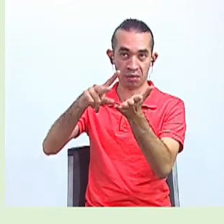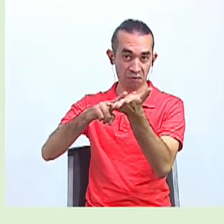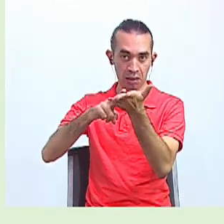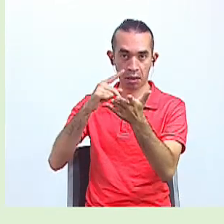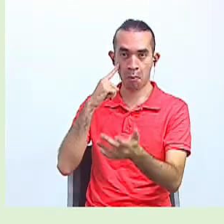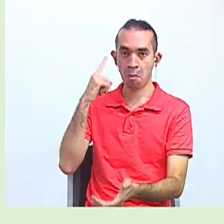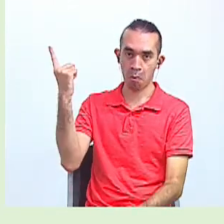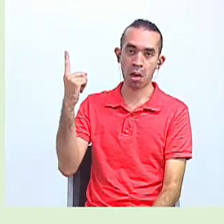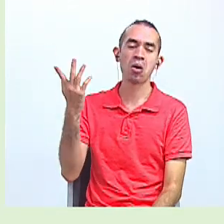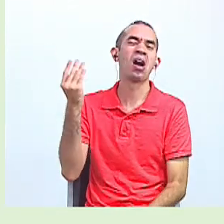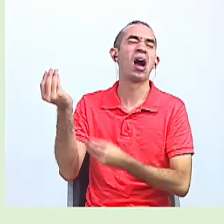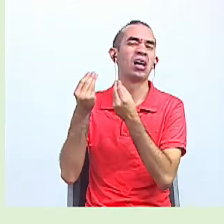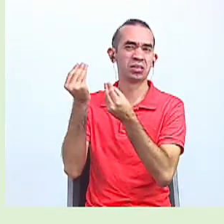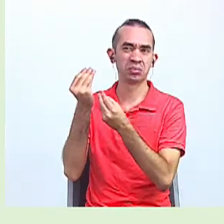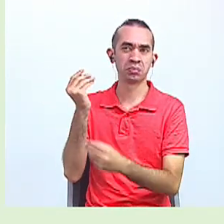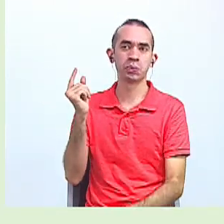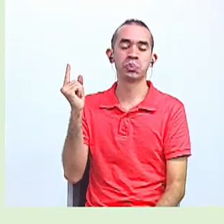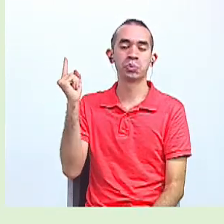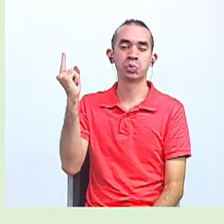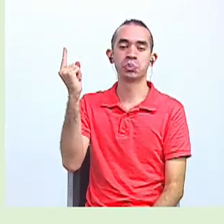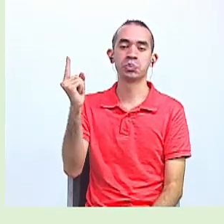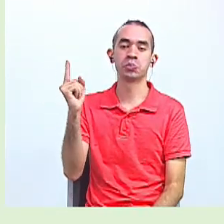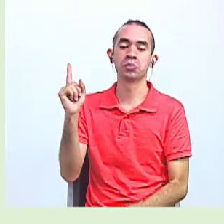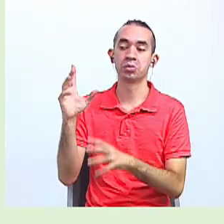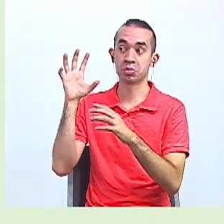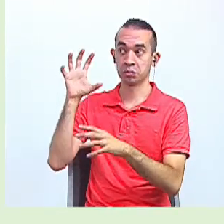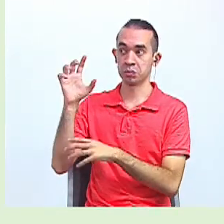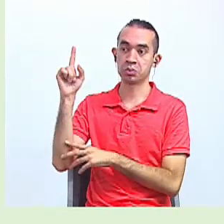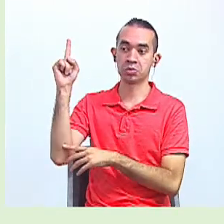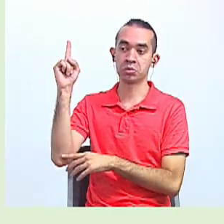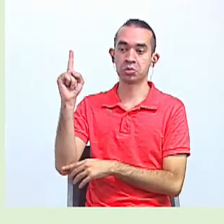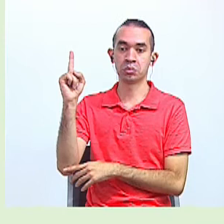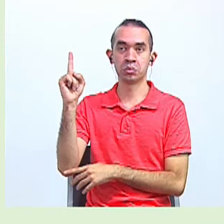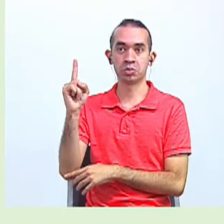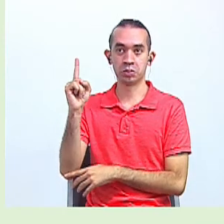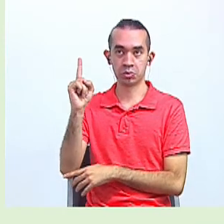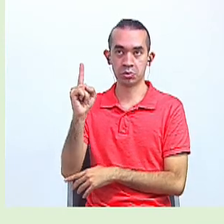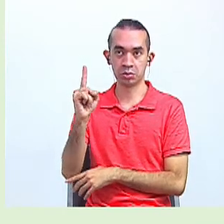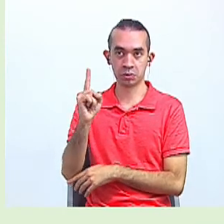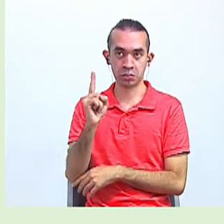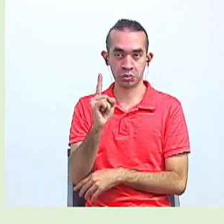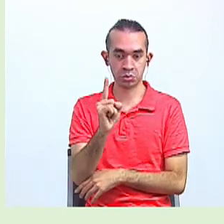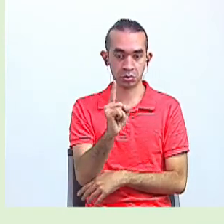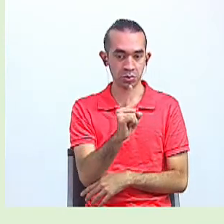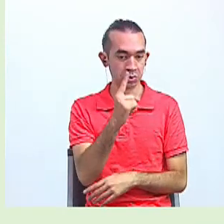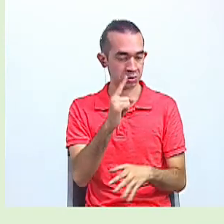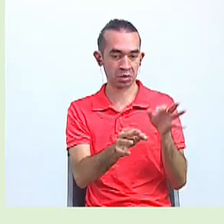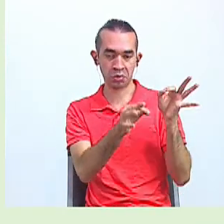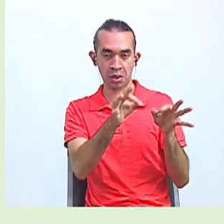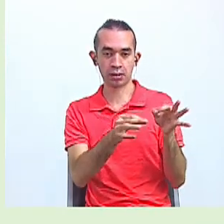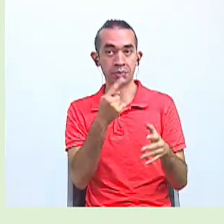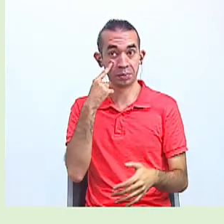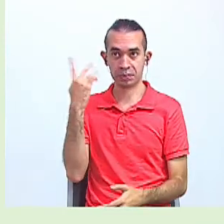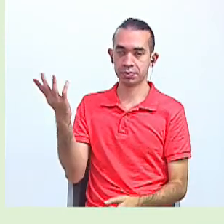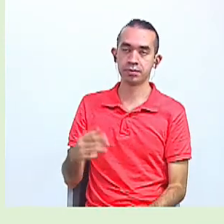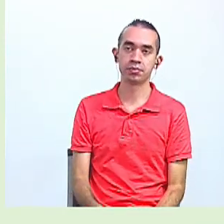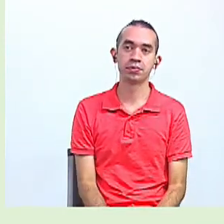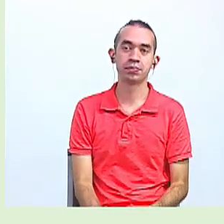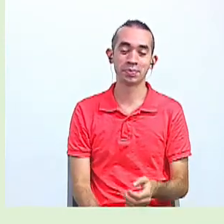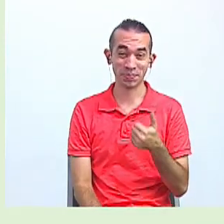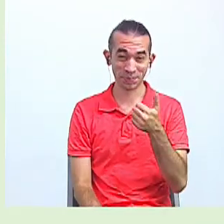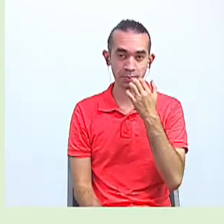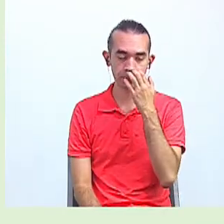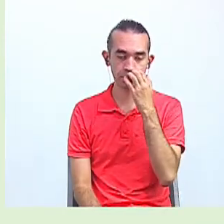Brenes. Muy bien, y ella se dirige hacia los tribunales. Veamos el recorrido que realiza Amanda.